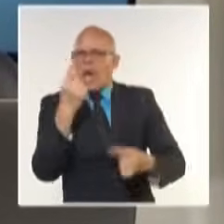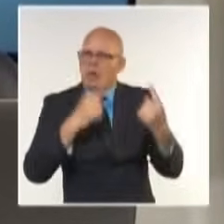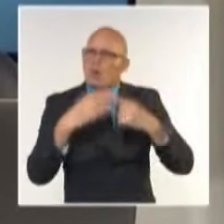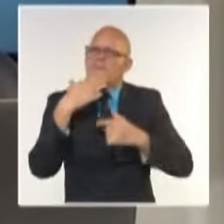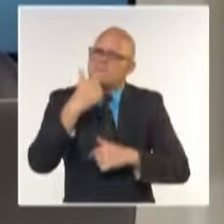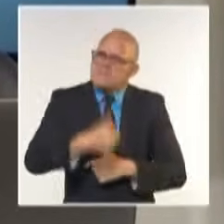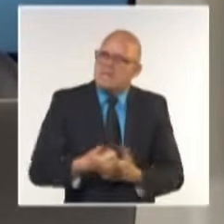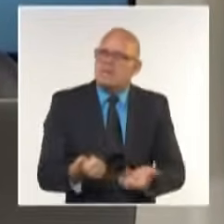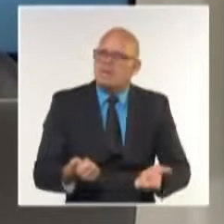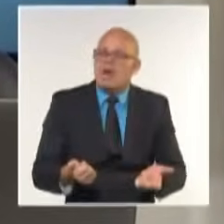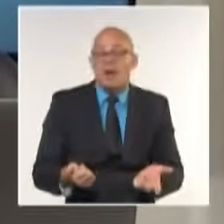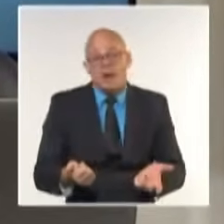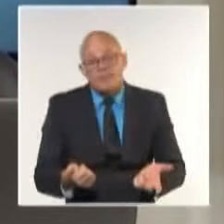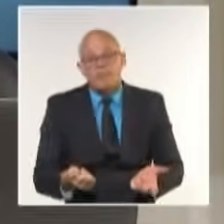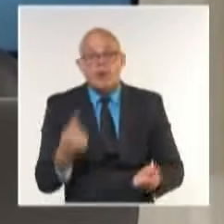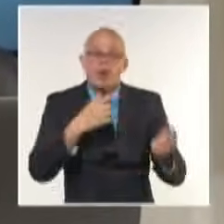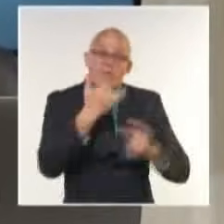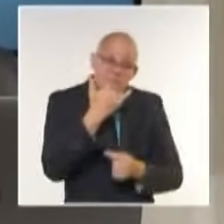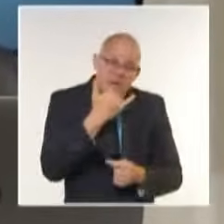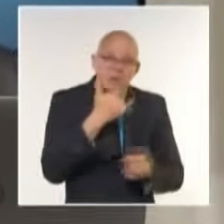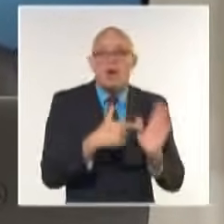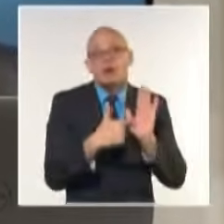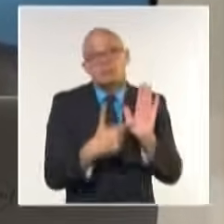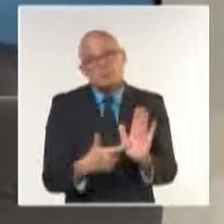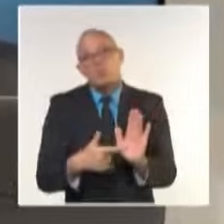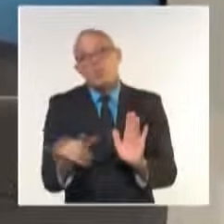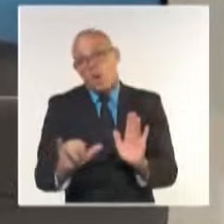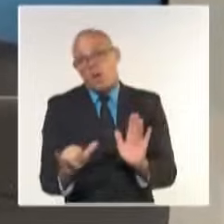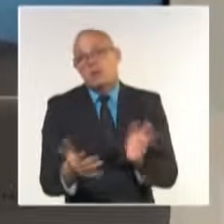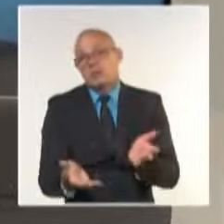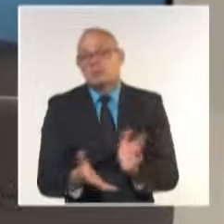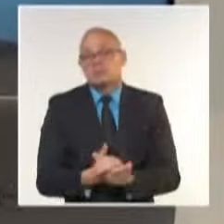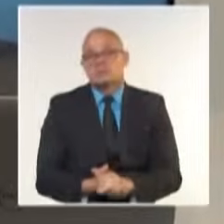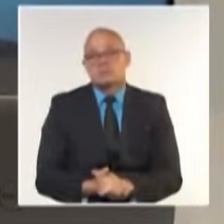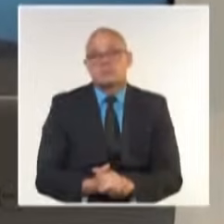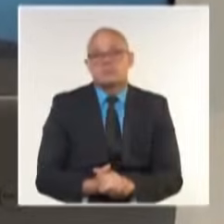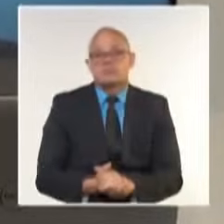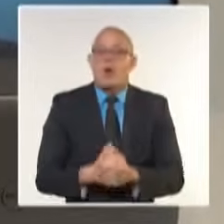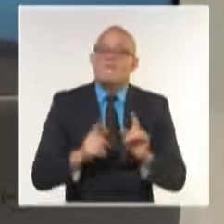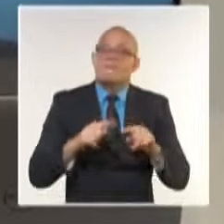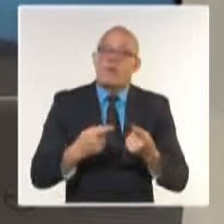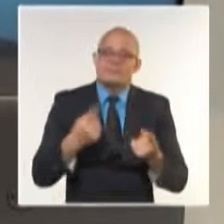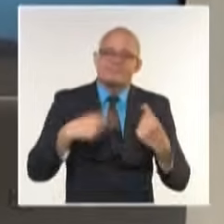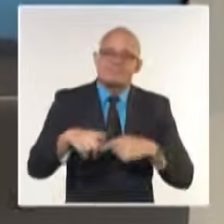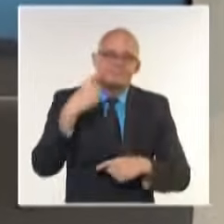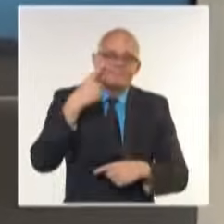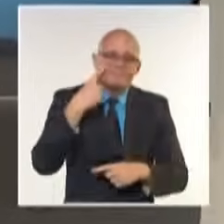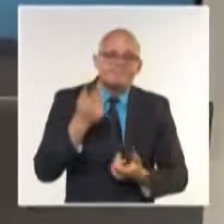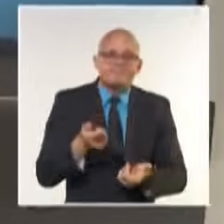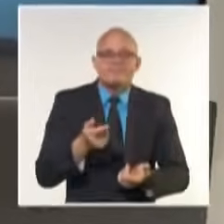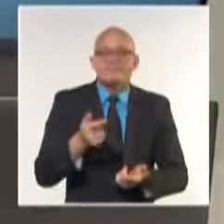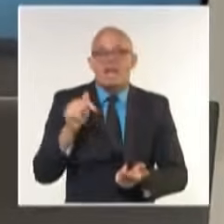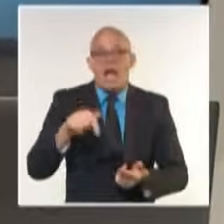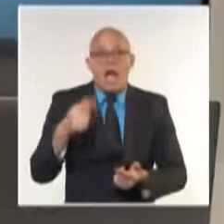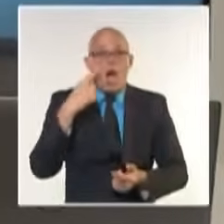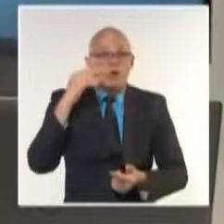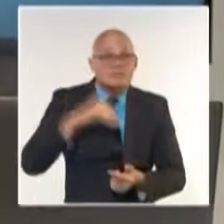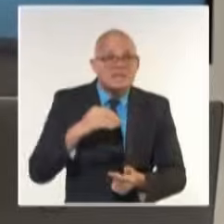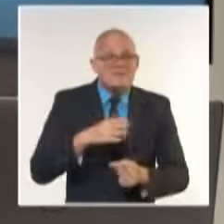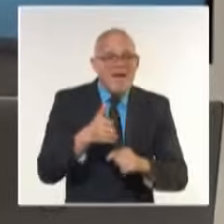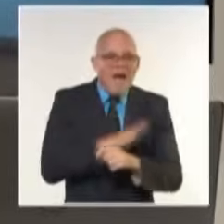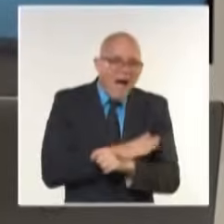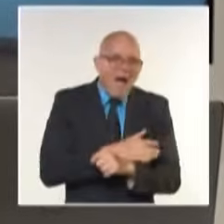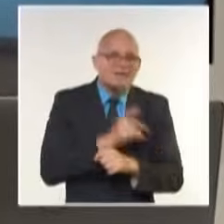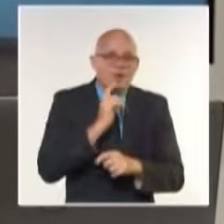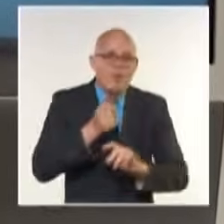mal también. Exacto. Porque en ese afán, en ese interés de lograr ese acto de prevención general para tener una